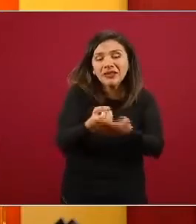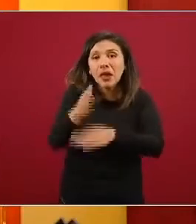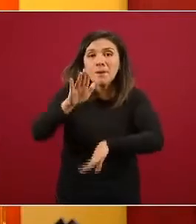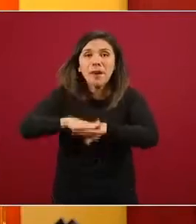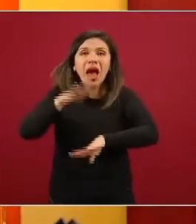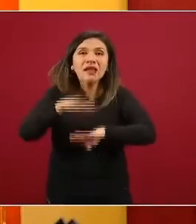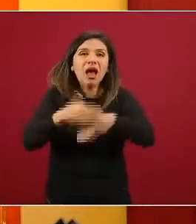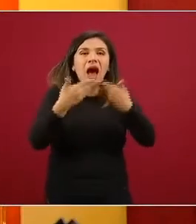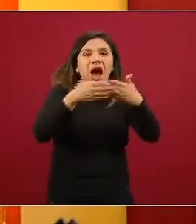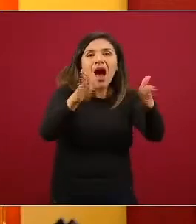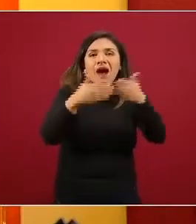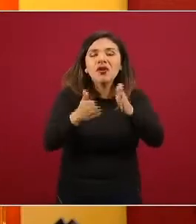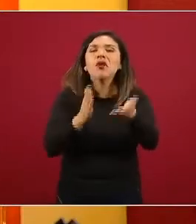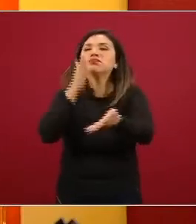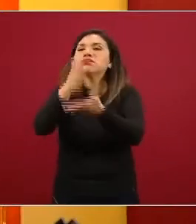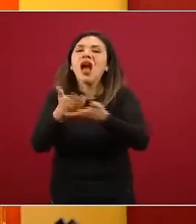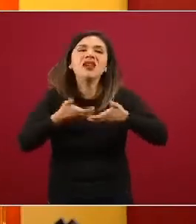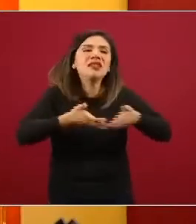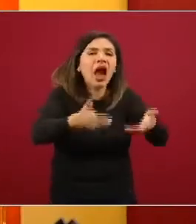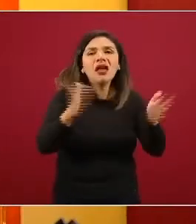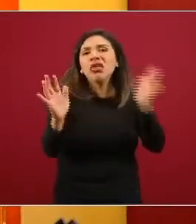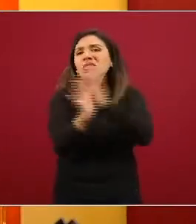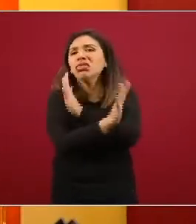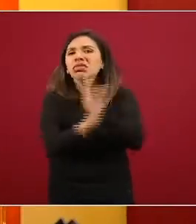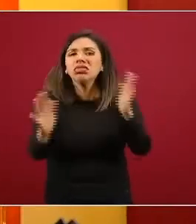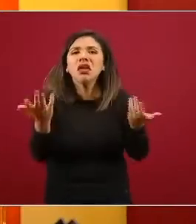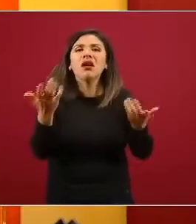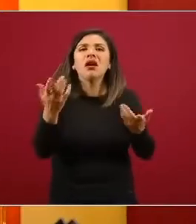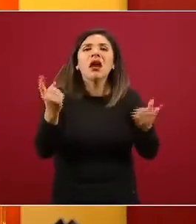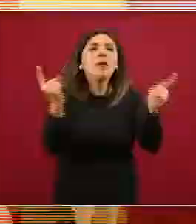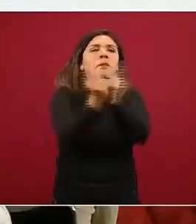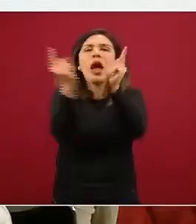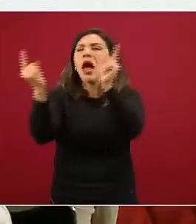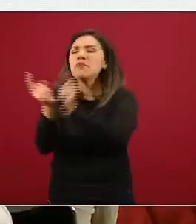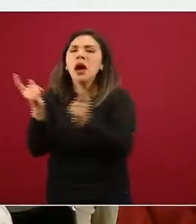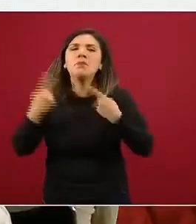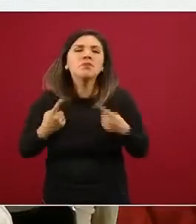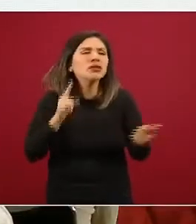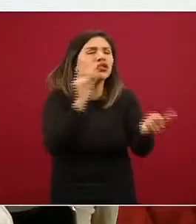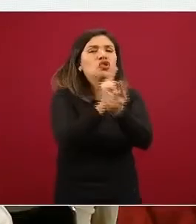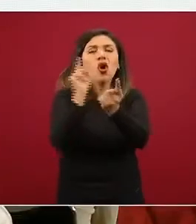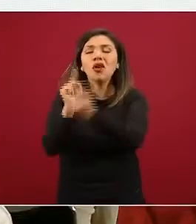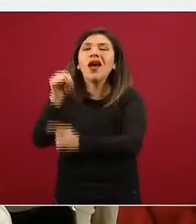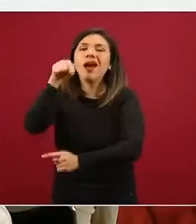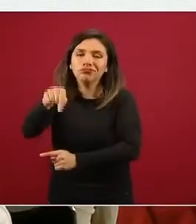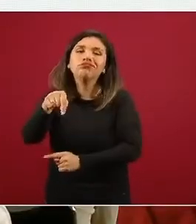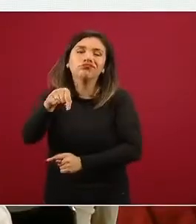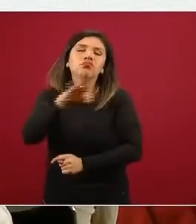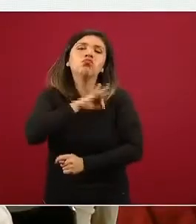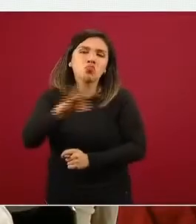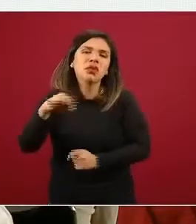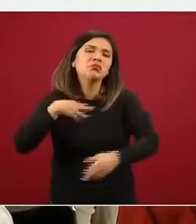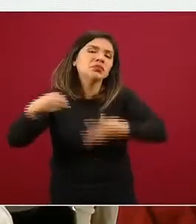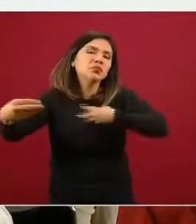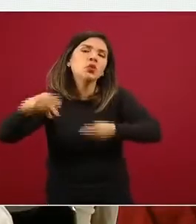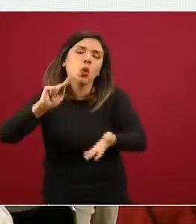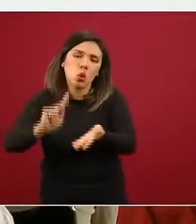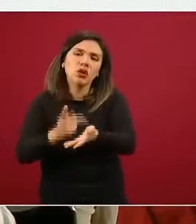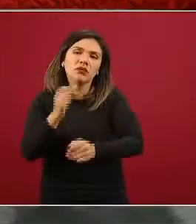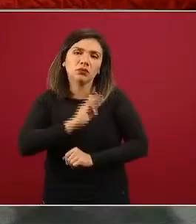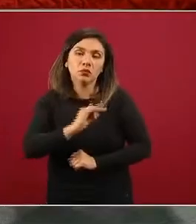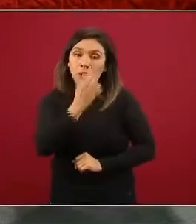gente va a la vía pública, se encuentran unas con otras, y entonces puede haber transmisión del